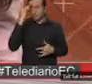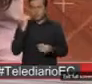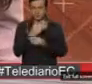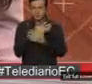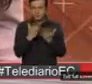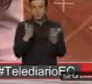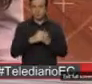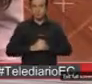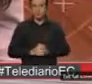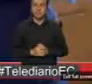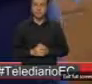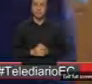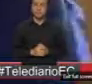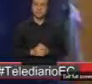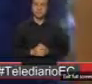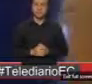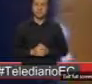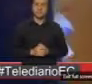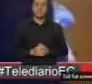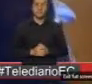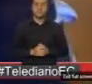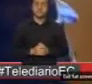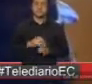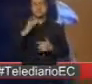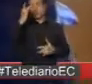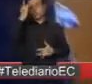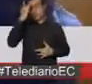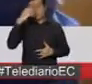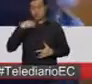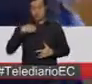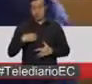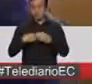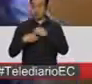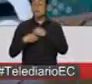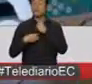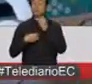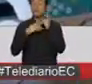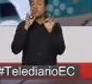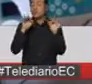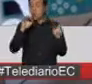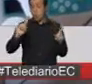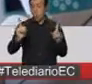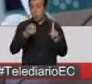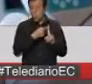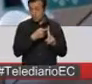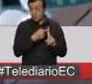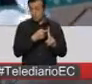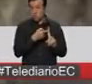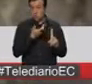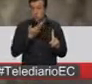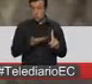de salud la comités y nueve no es la única enfermedad que ha golpeado a la capital de la provincia del guayas